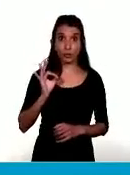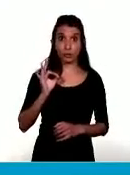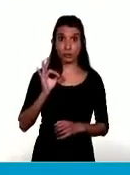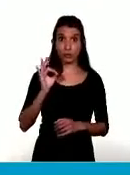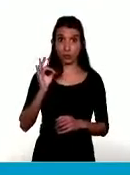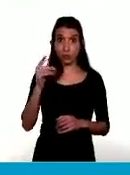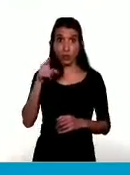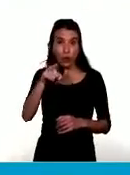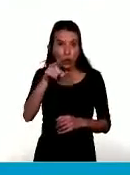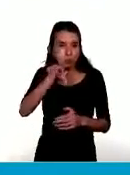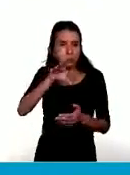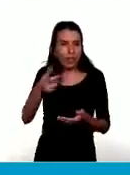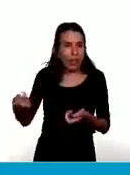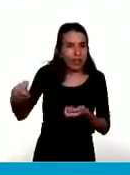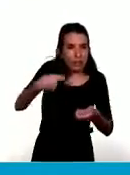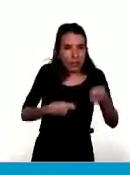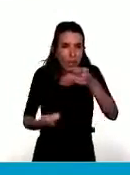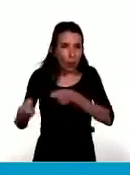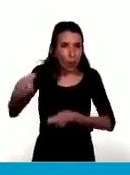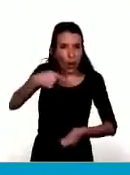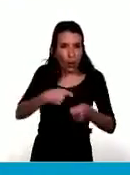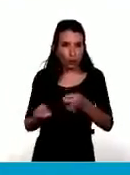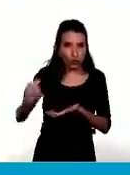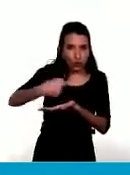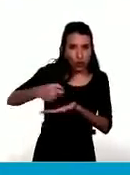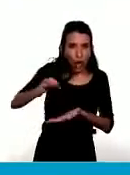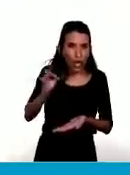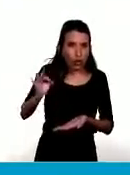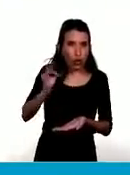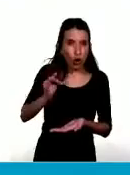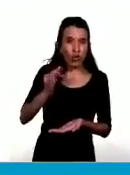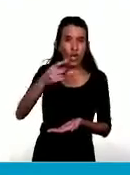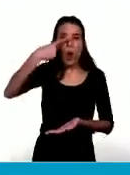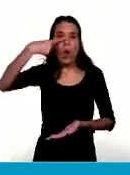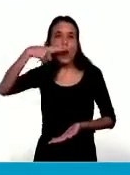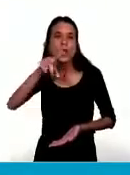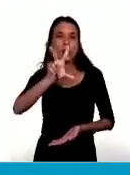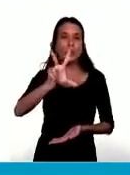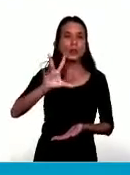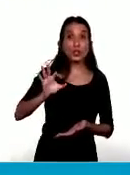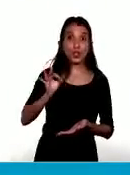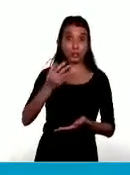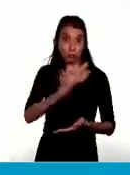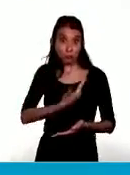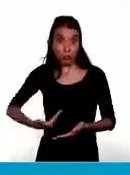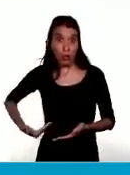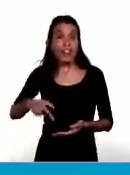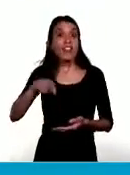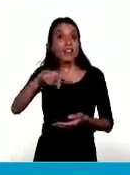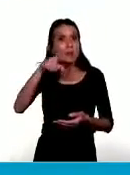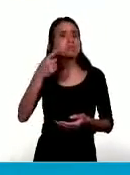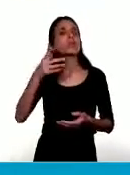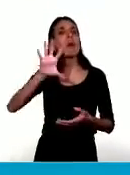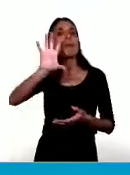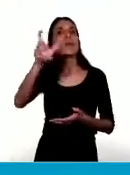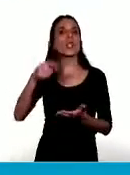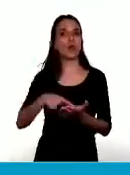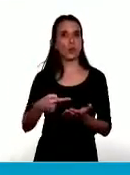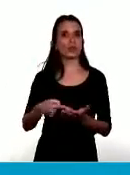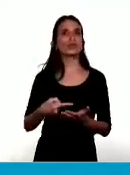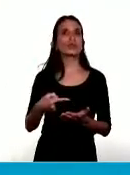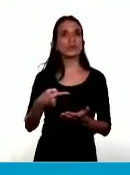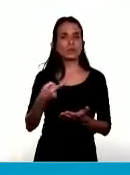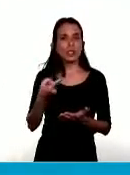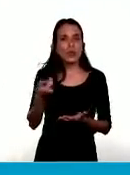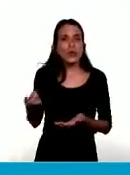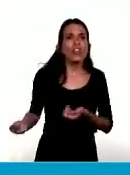la evolución año a año en los últimos 3 gobiernos de la provincia de Buenos Aires, podemos decir que la